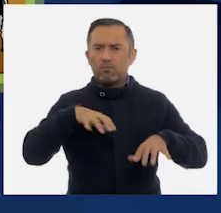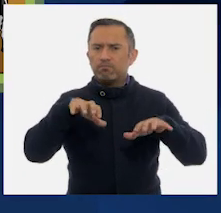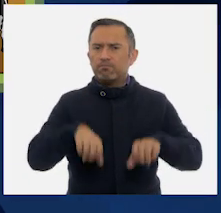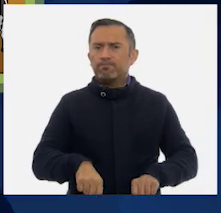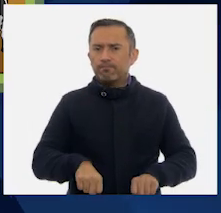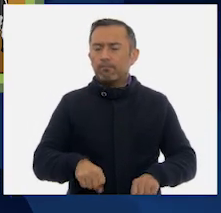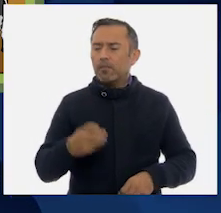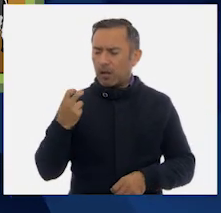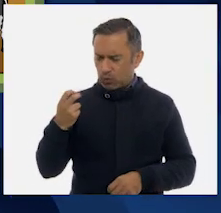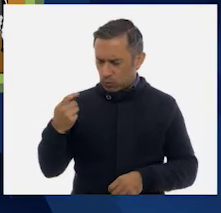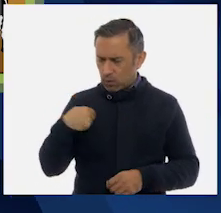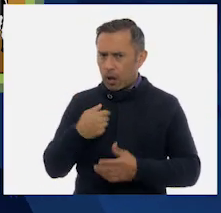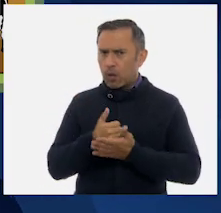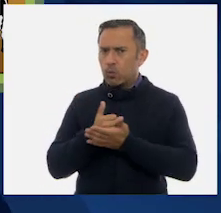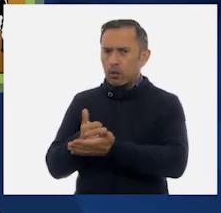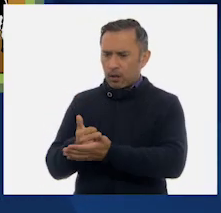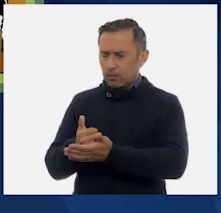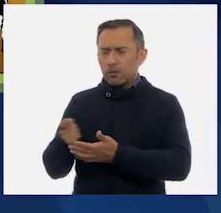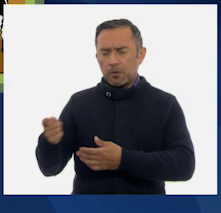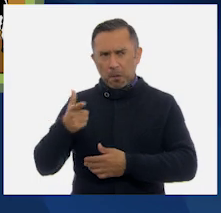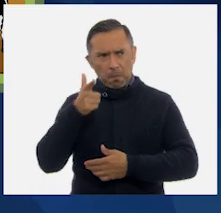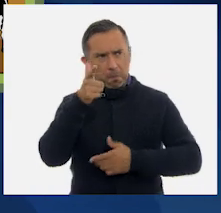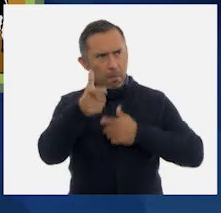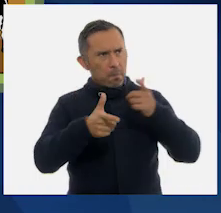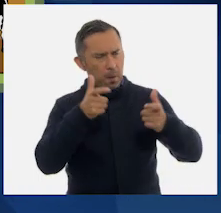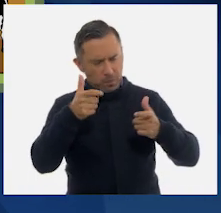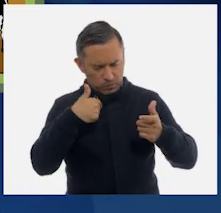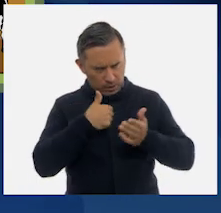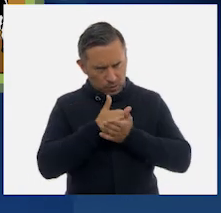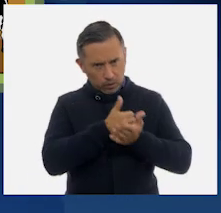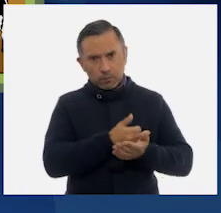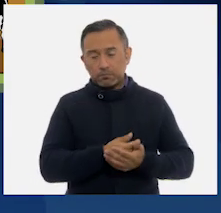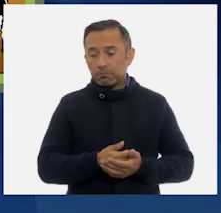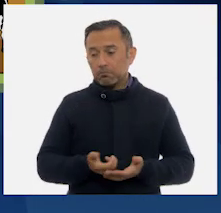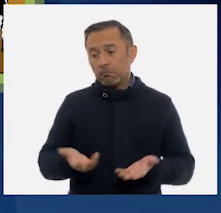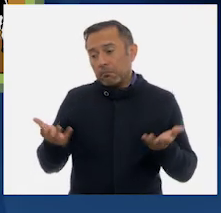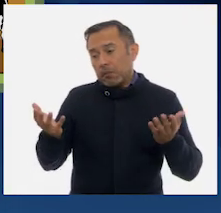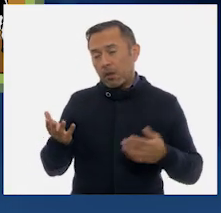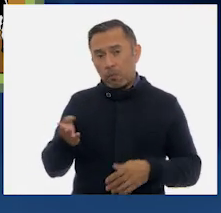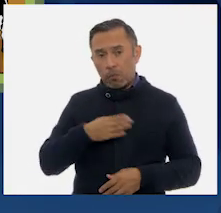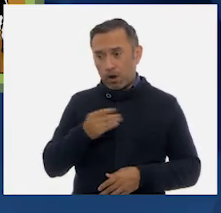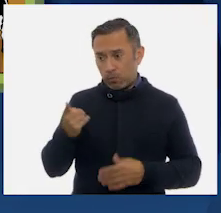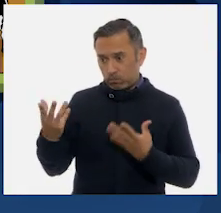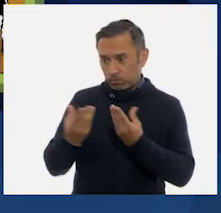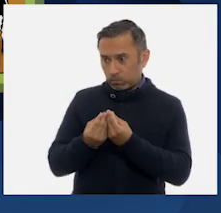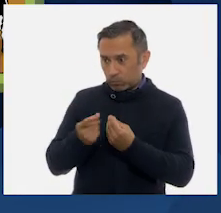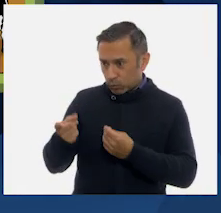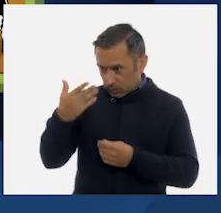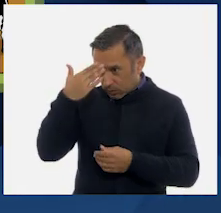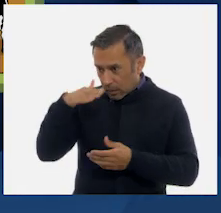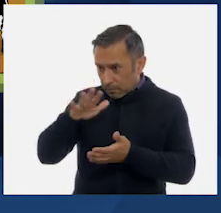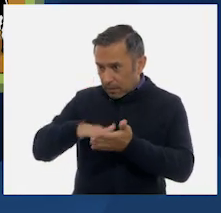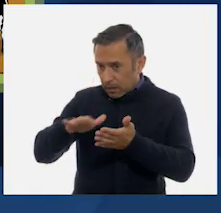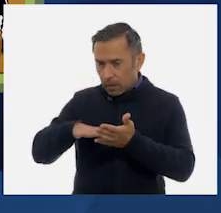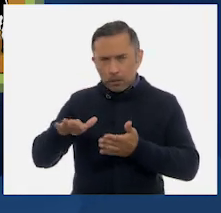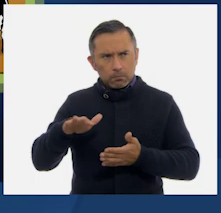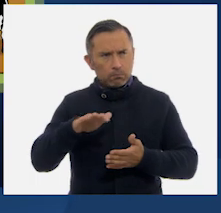los ayudaremos, a tiros. Bueno, pues dense por juntados. ¿Saben leer? Seguro que